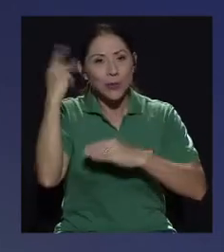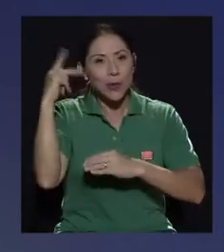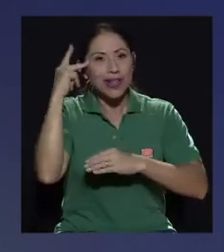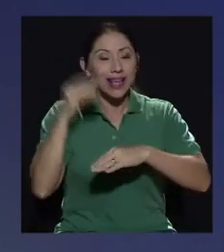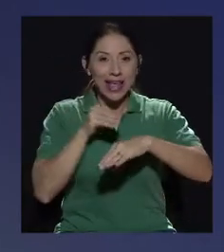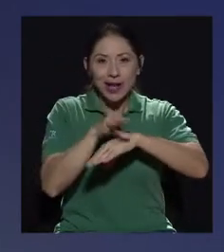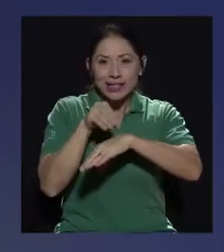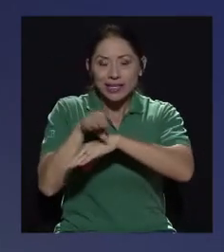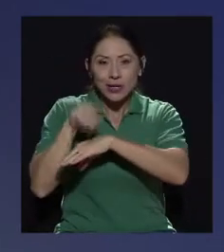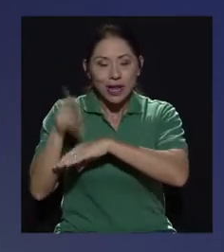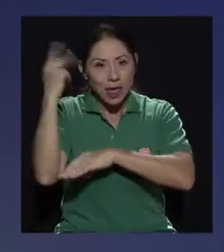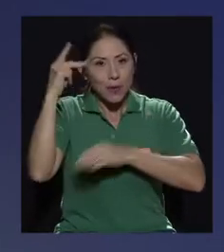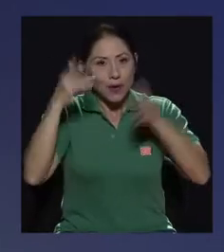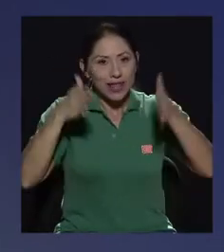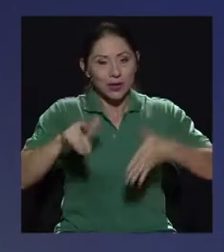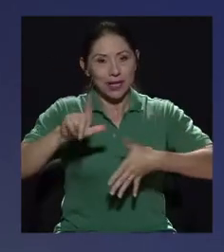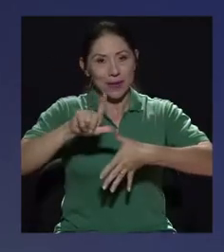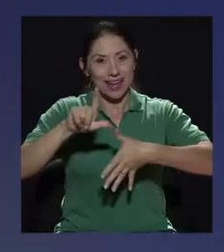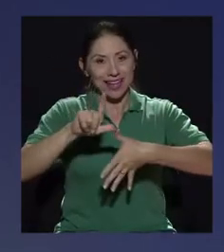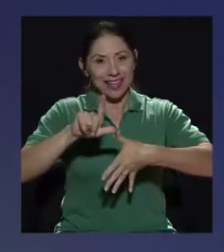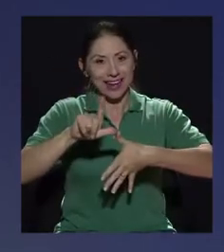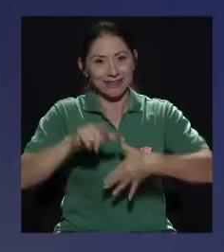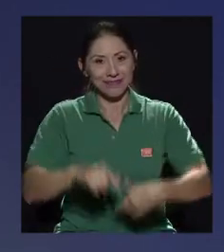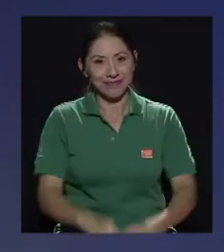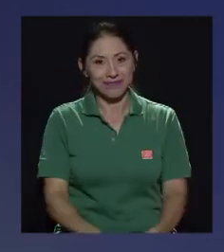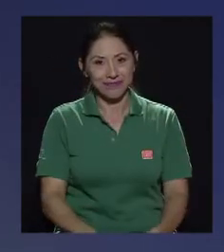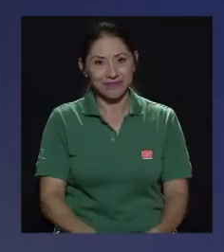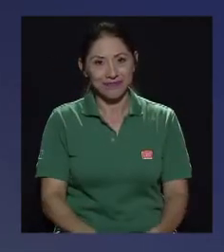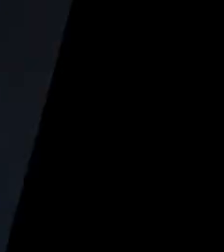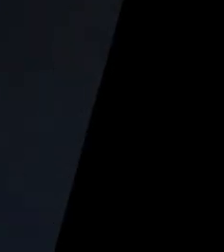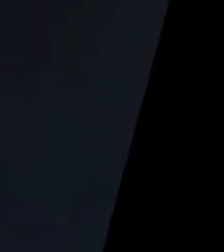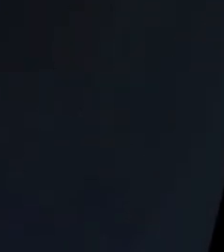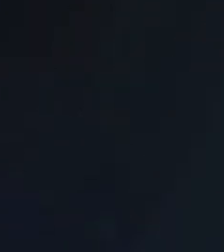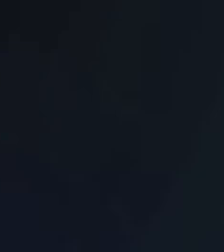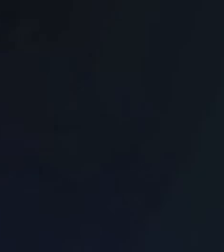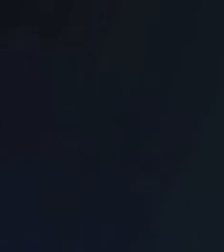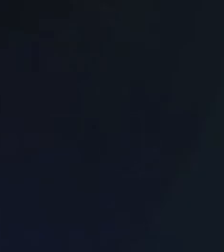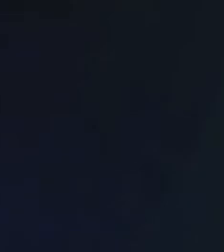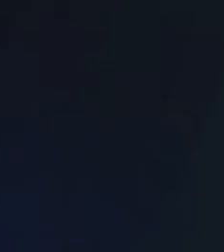comunicación política y en la asesoría de políticos en toda la américa latina